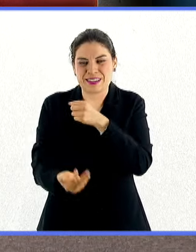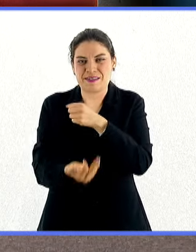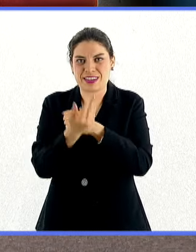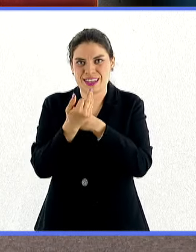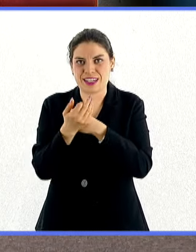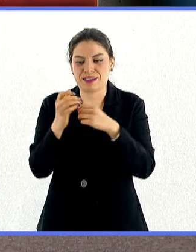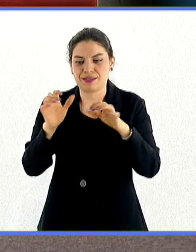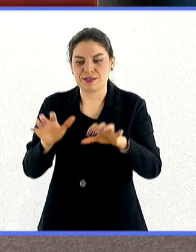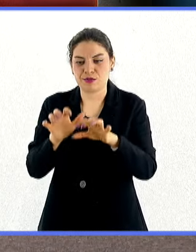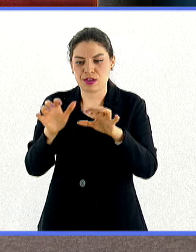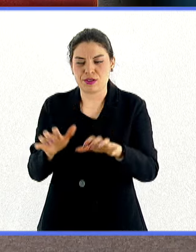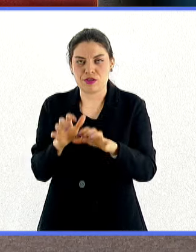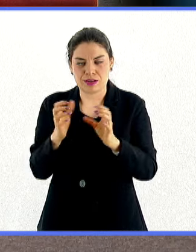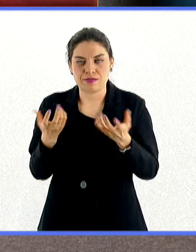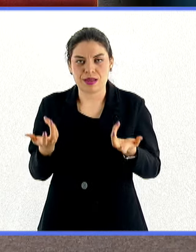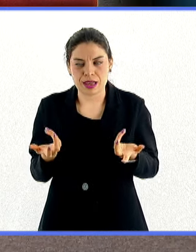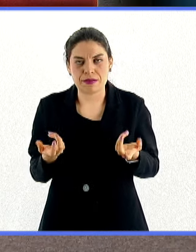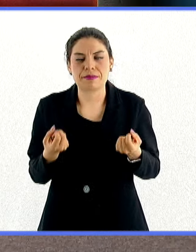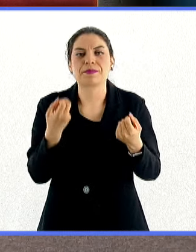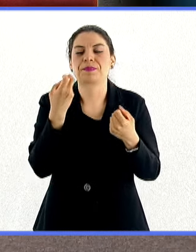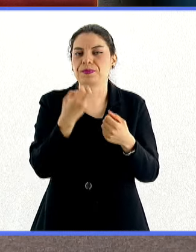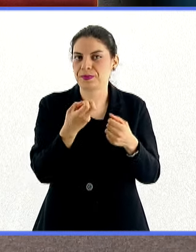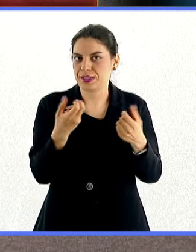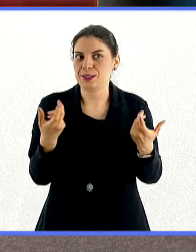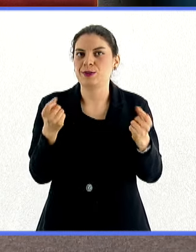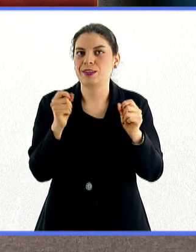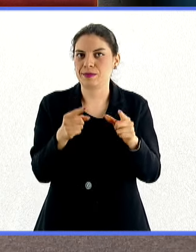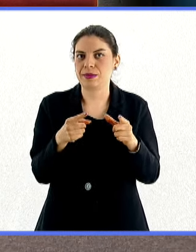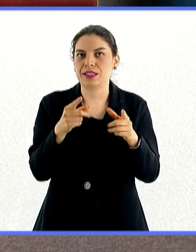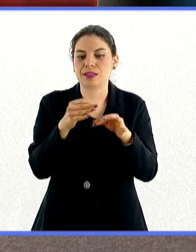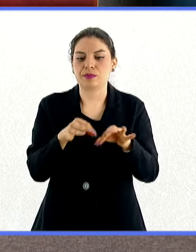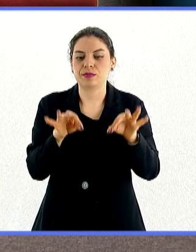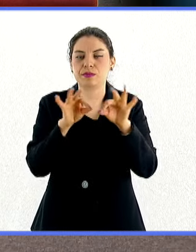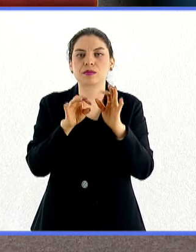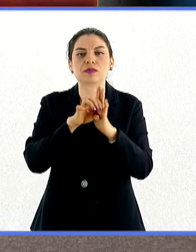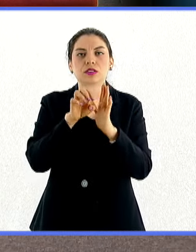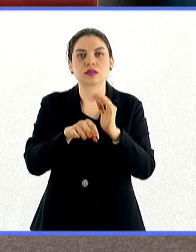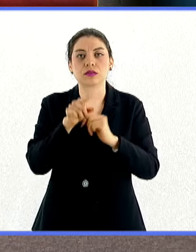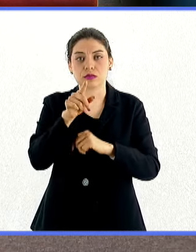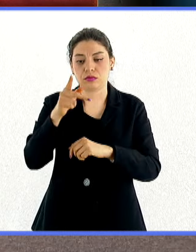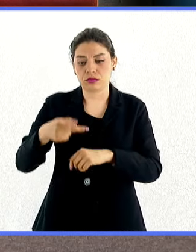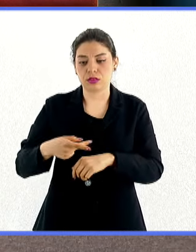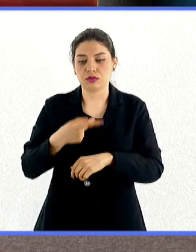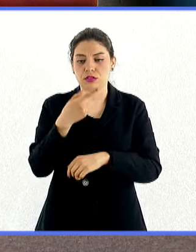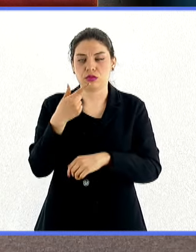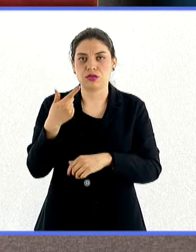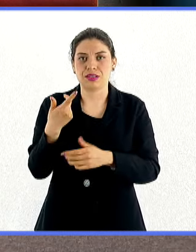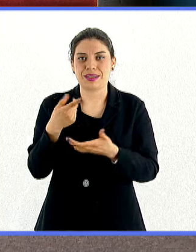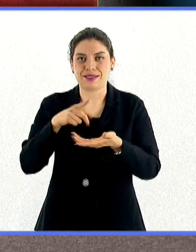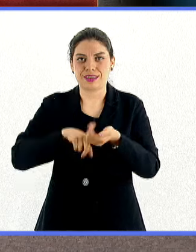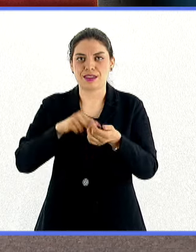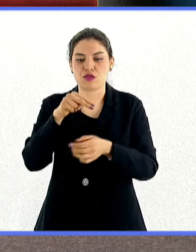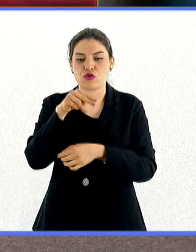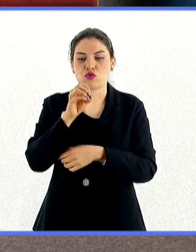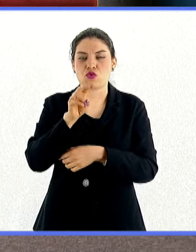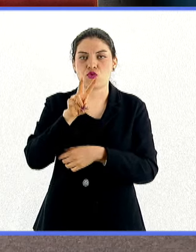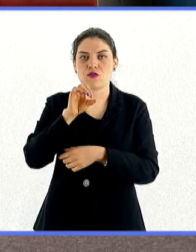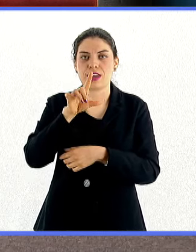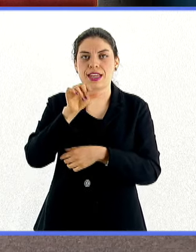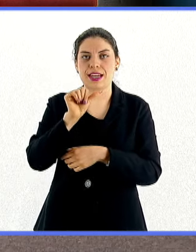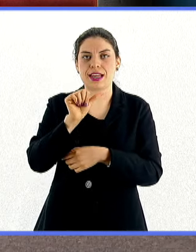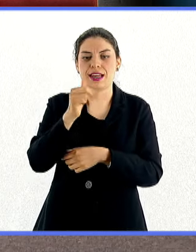a mí me ha parecido muy importante, ¿no? Si tú me preguntas con quién me identifico yo en las novelas epistolares,